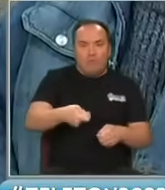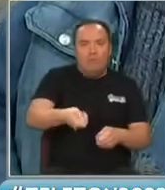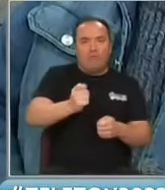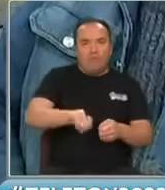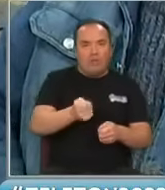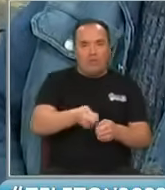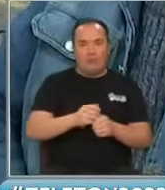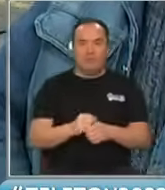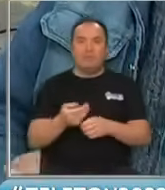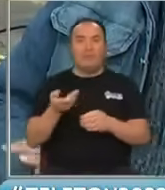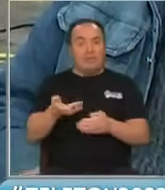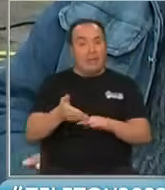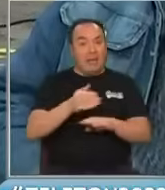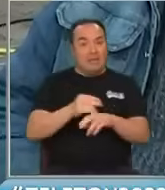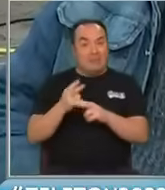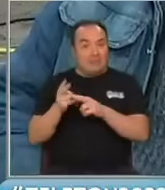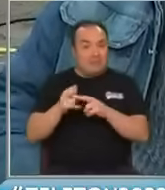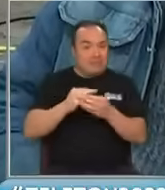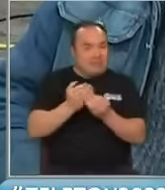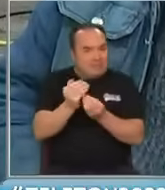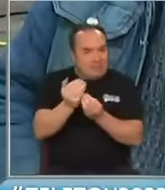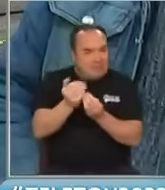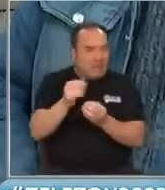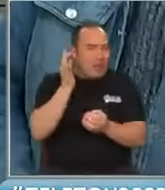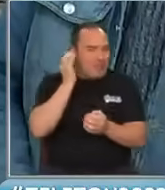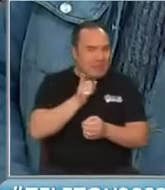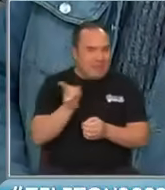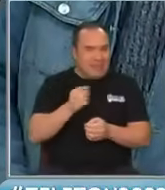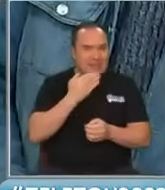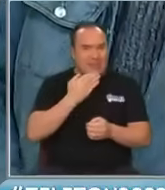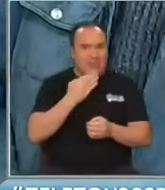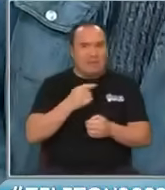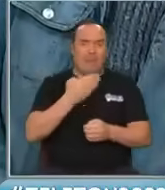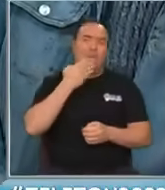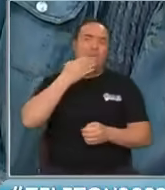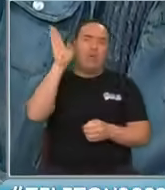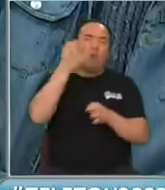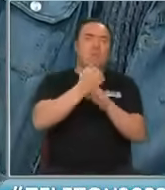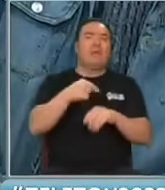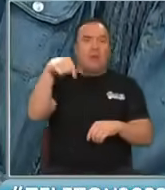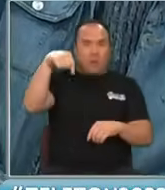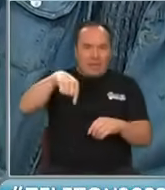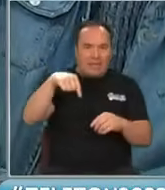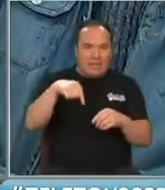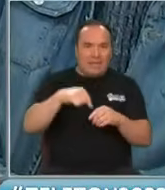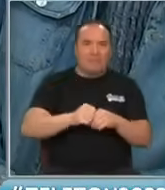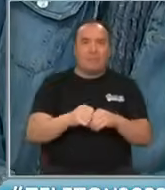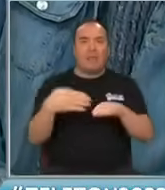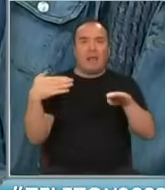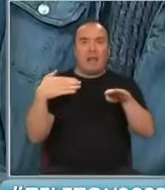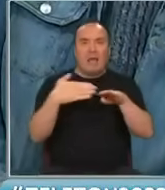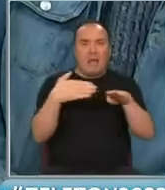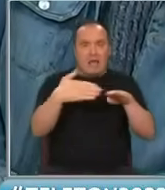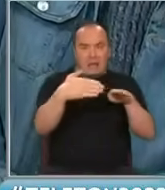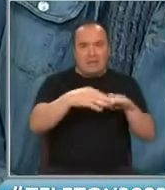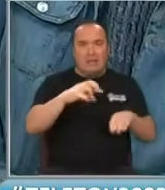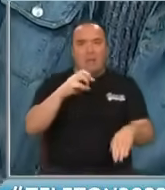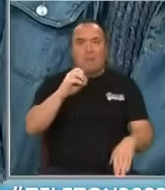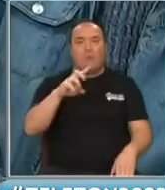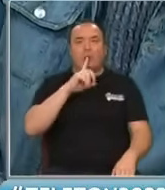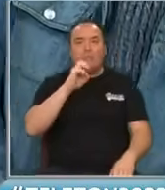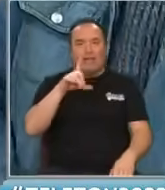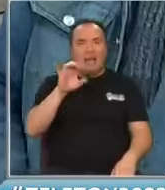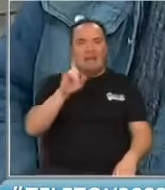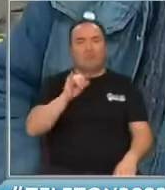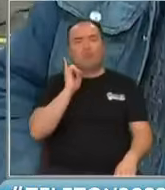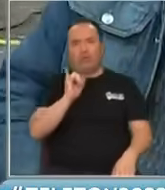Caleta Portales. No hay mejor pesca que la que sacan en la Caleta Portales, ¿o me equivoco? Exactamente, del mar al paladar y todo fresquito aquí